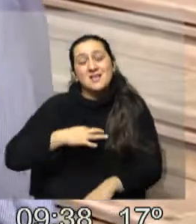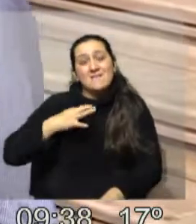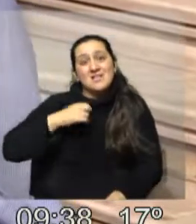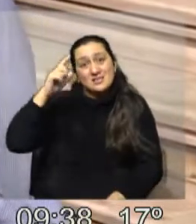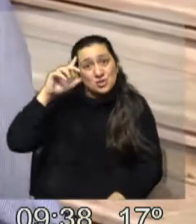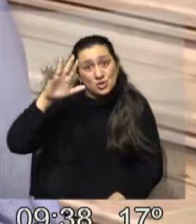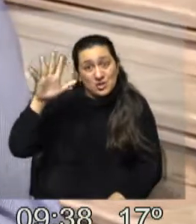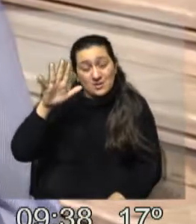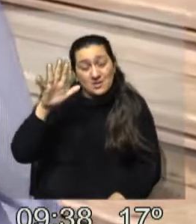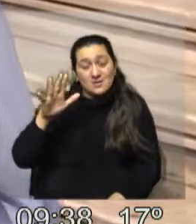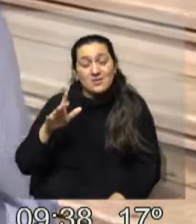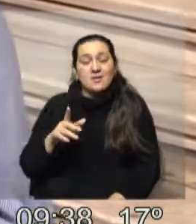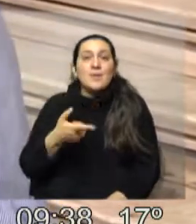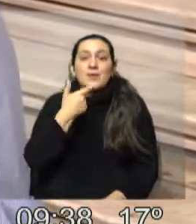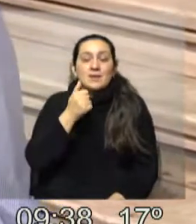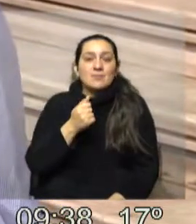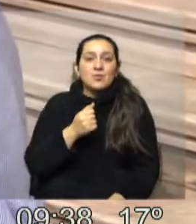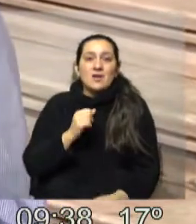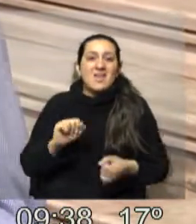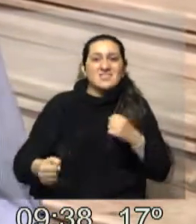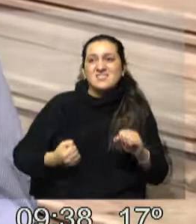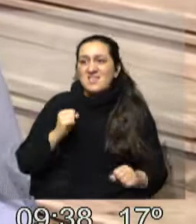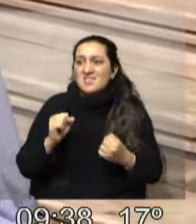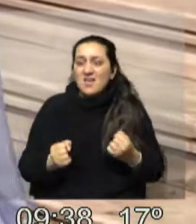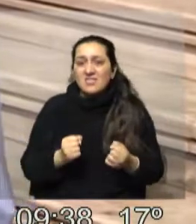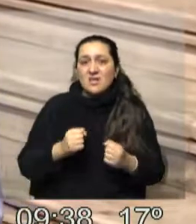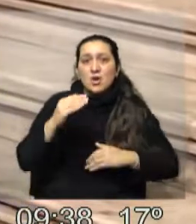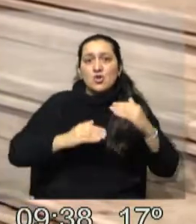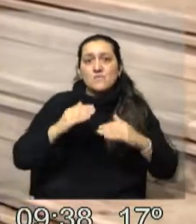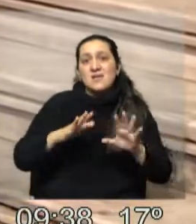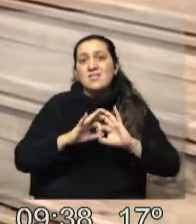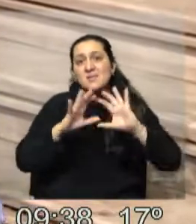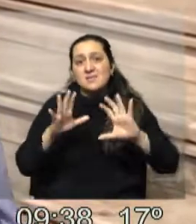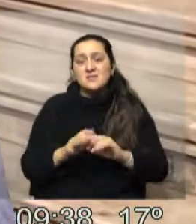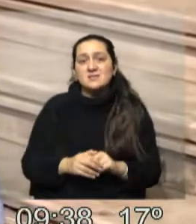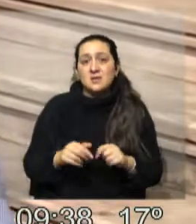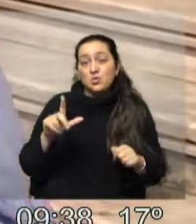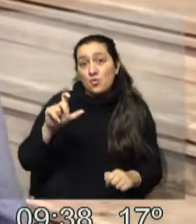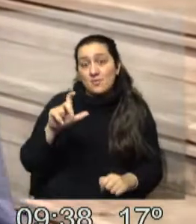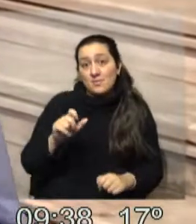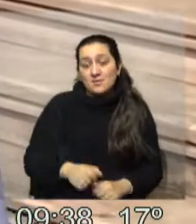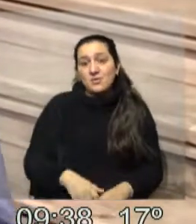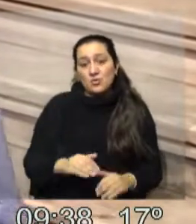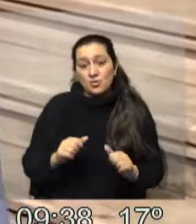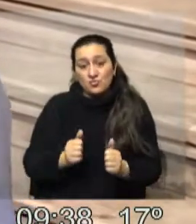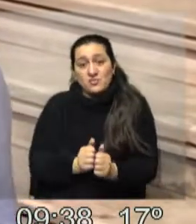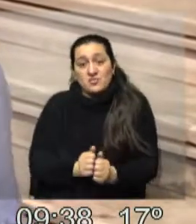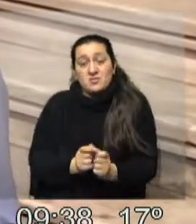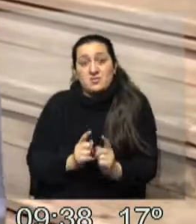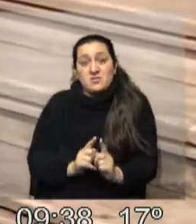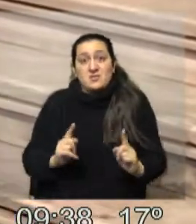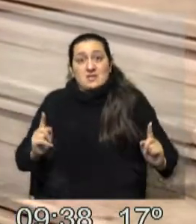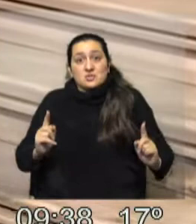la ansiedad, afectó las actividades de la vida diaria, afectó los niveles de independencia y obviamente los distanció mucho de la sociedad.